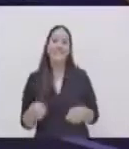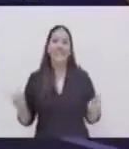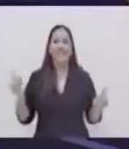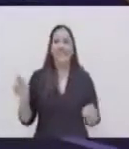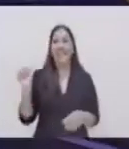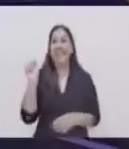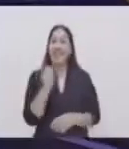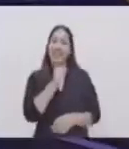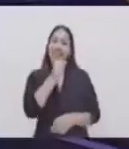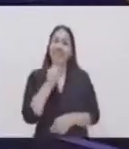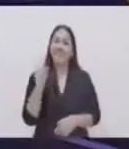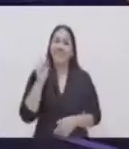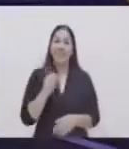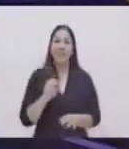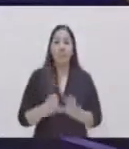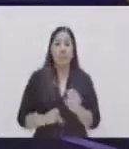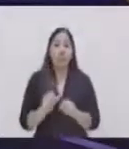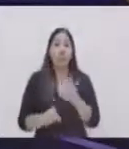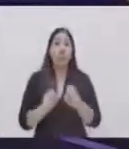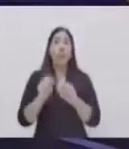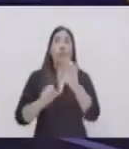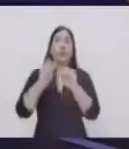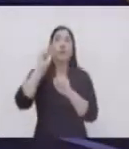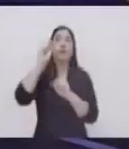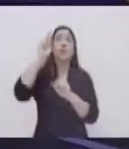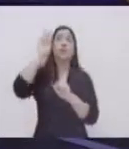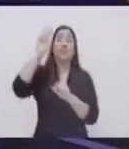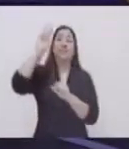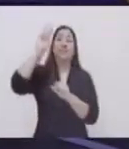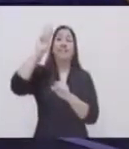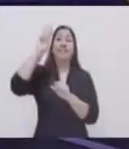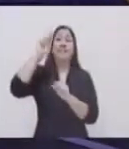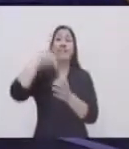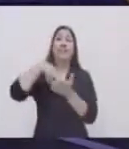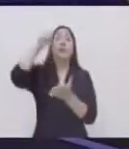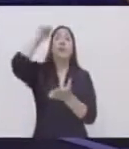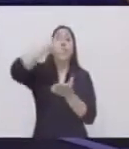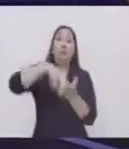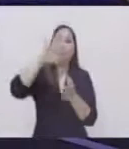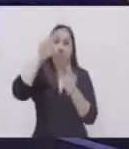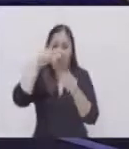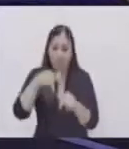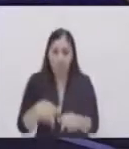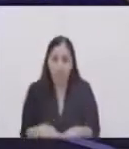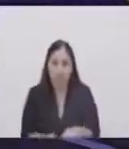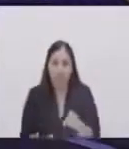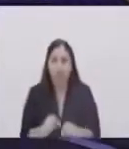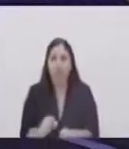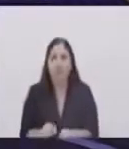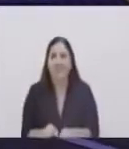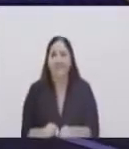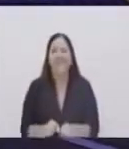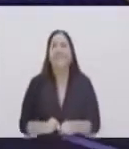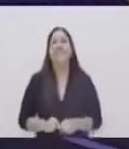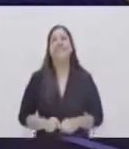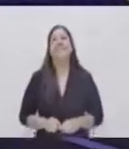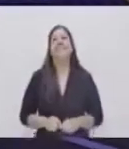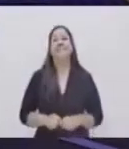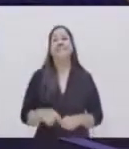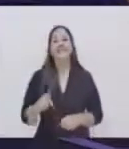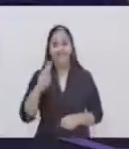Si lo cantamos, suena así. Sube la escalera, 1, 2, 3, súbela otra vez,